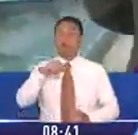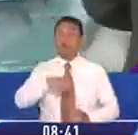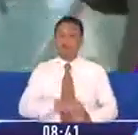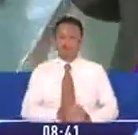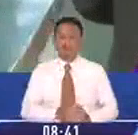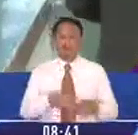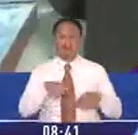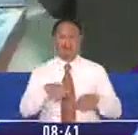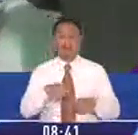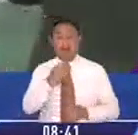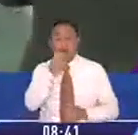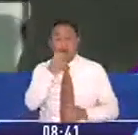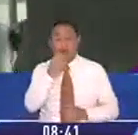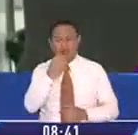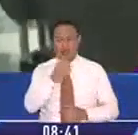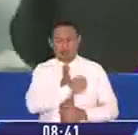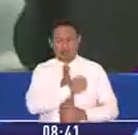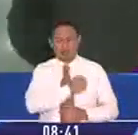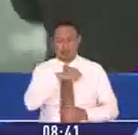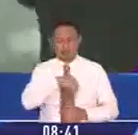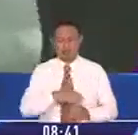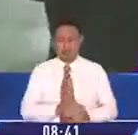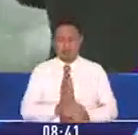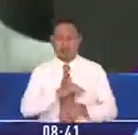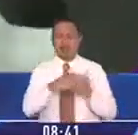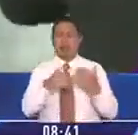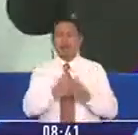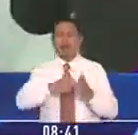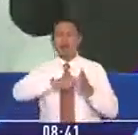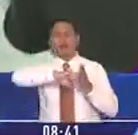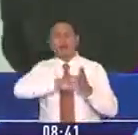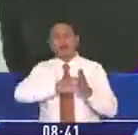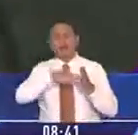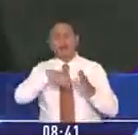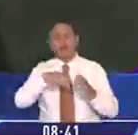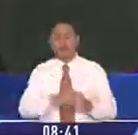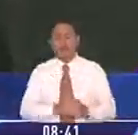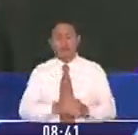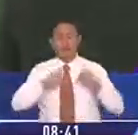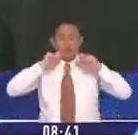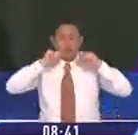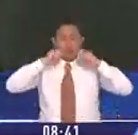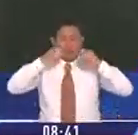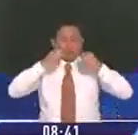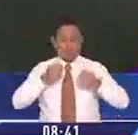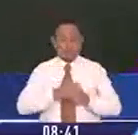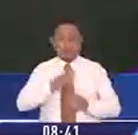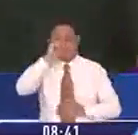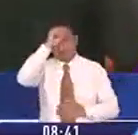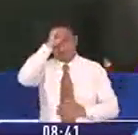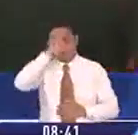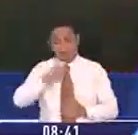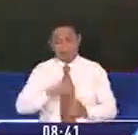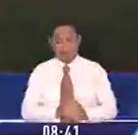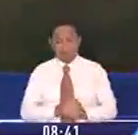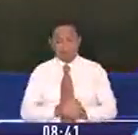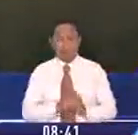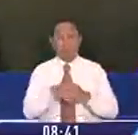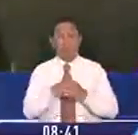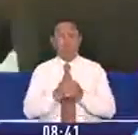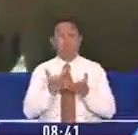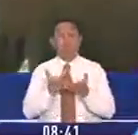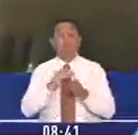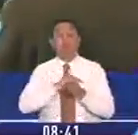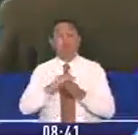de los platos íconos del cantón y también la gastronomía, el cuy, los derivados del maíz, los derivados del cerdo. Y quiero aprovechar para hacer una invitación